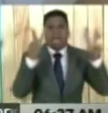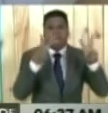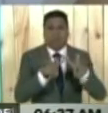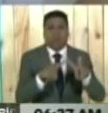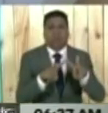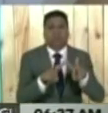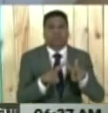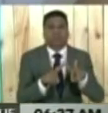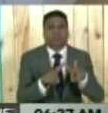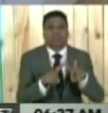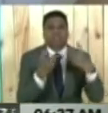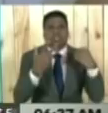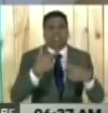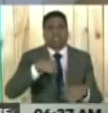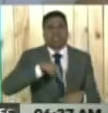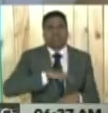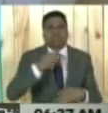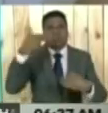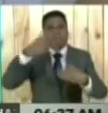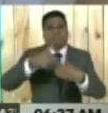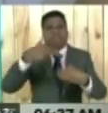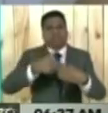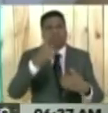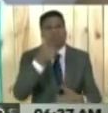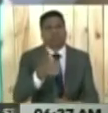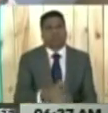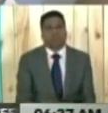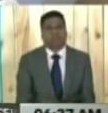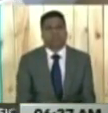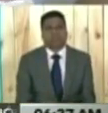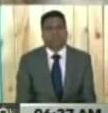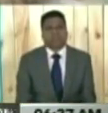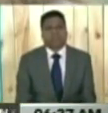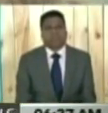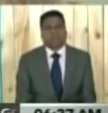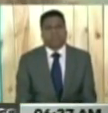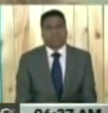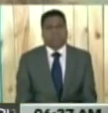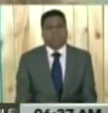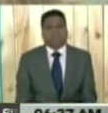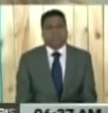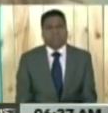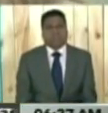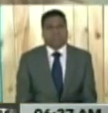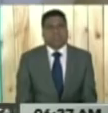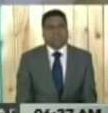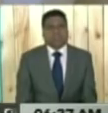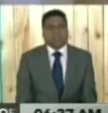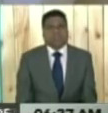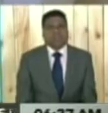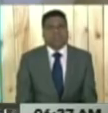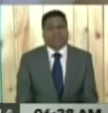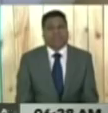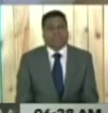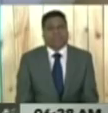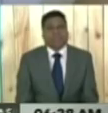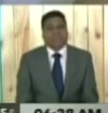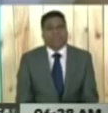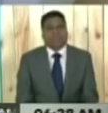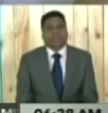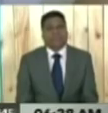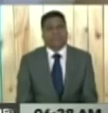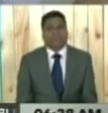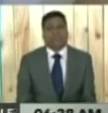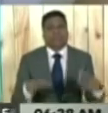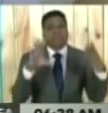de nuestro petróleo, del hidrocarburo, y viene enlazando unas alianzas de los